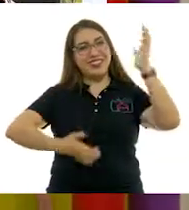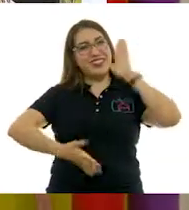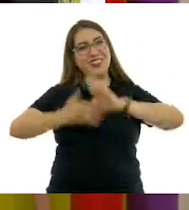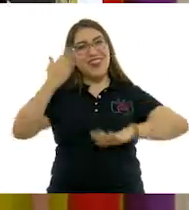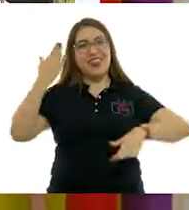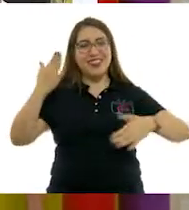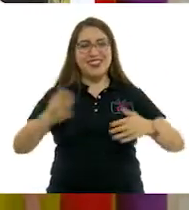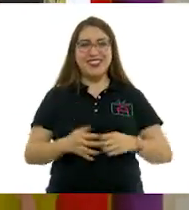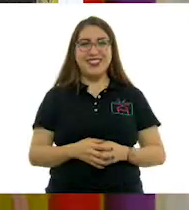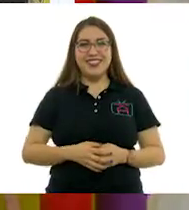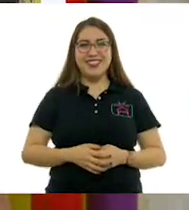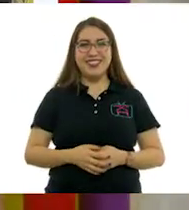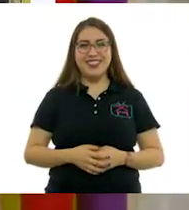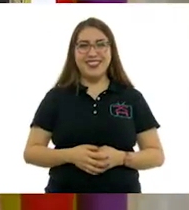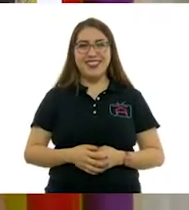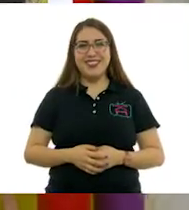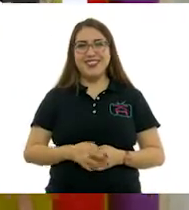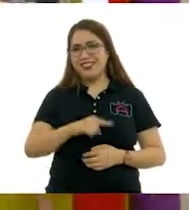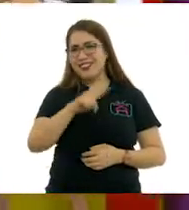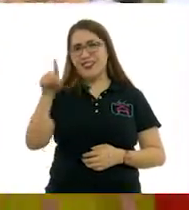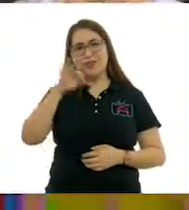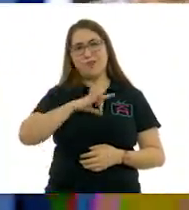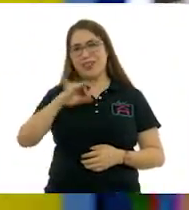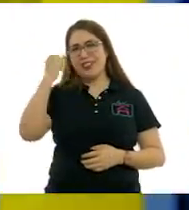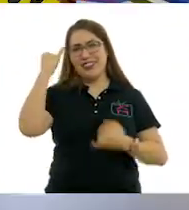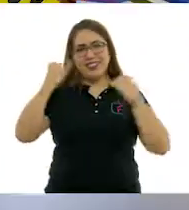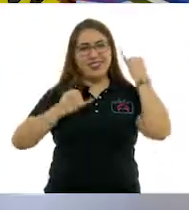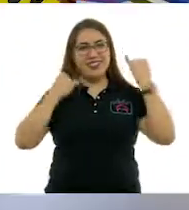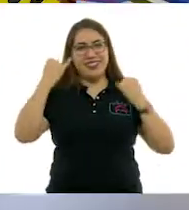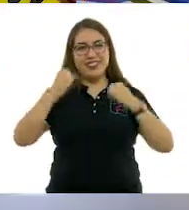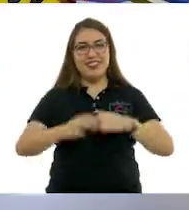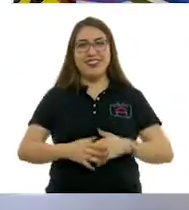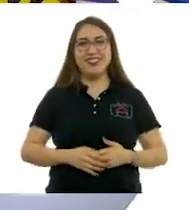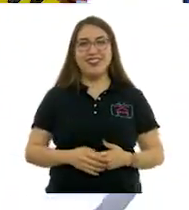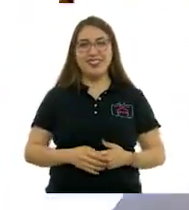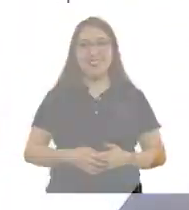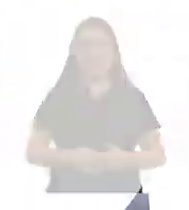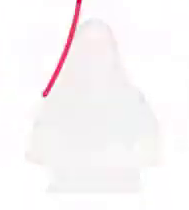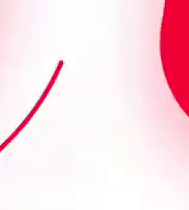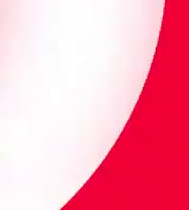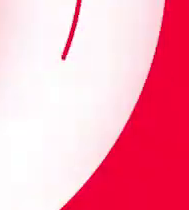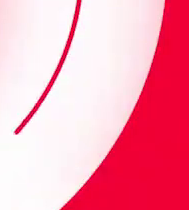y vamos a movernos. Exactamente, tú pon la trayectoria. Bueno, pon la trayectoria aquí alrededor.